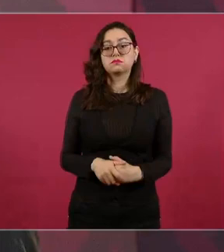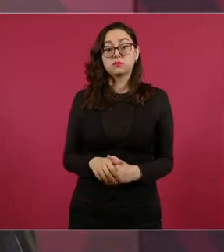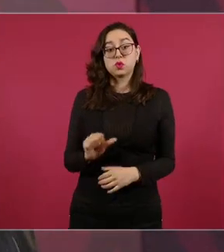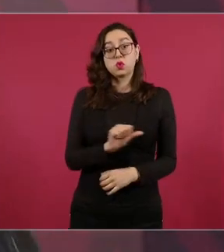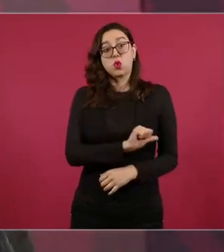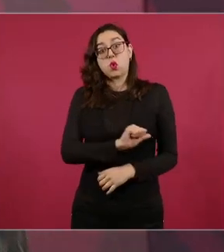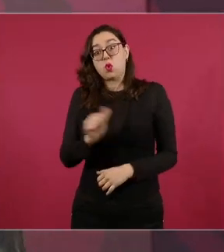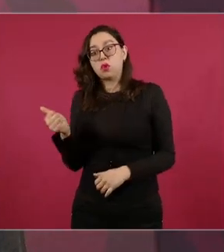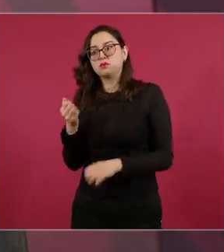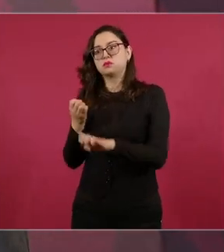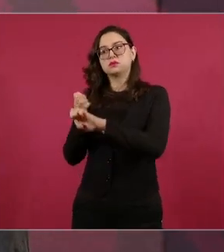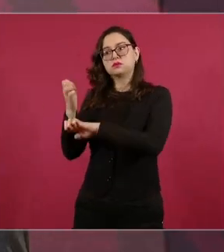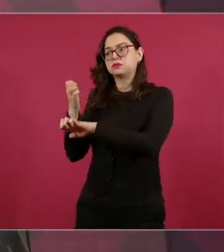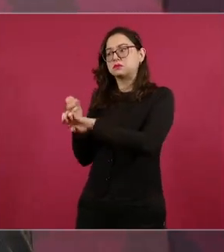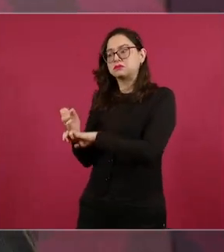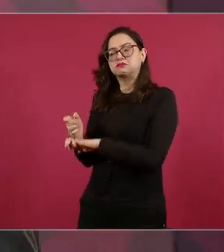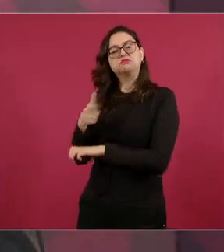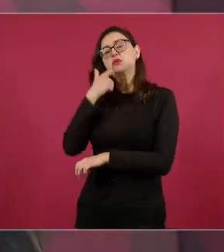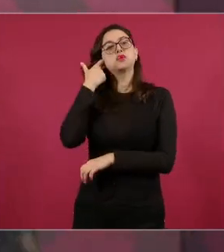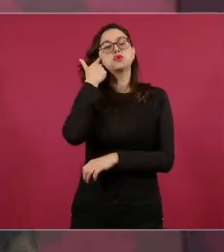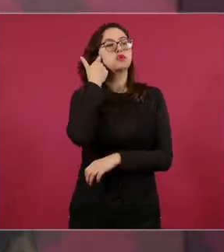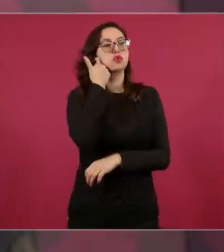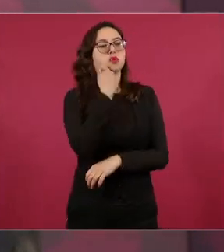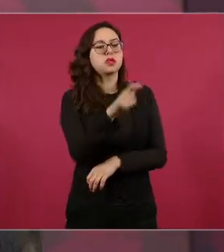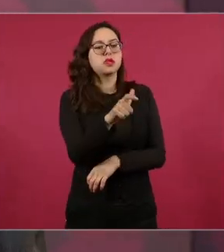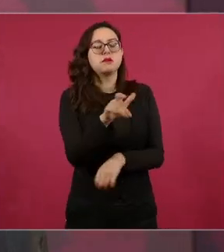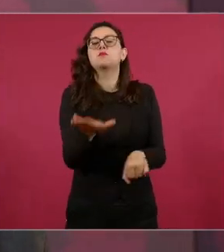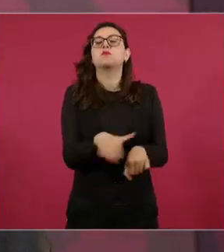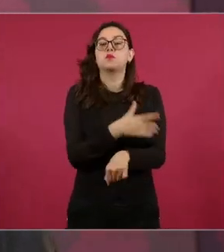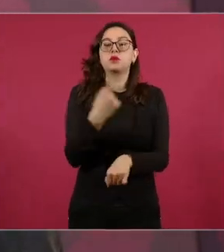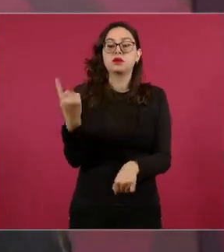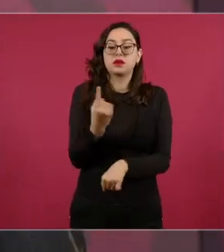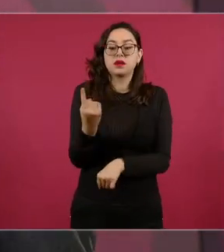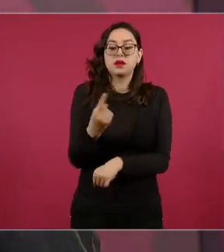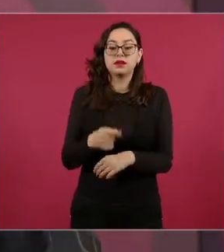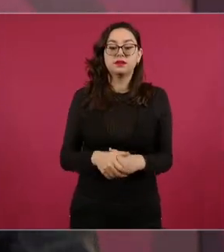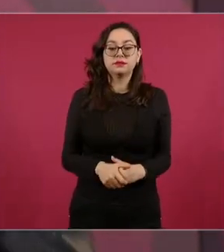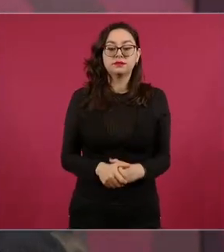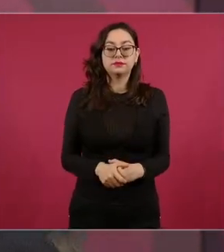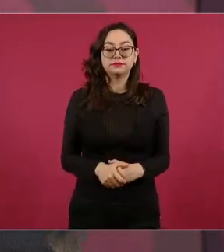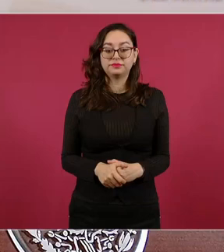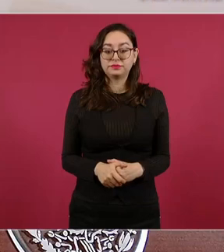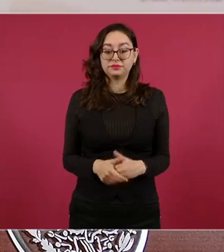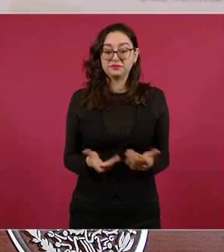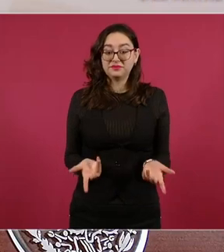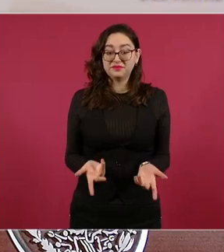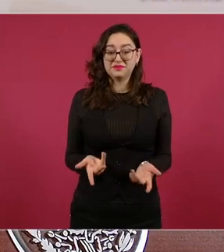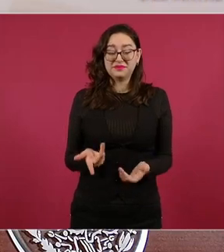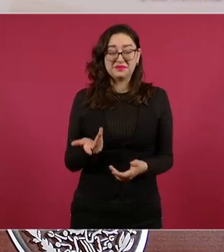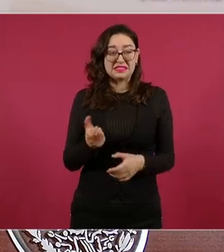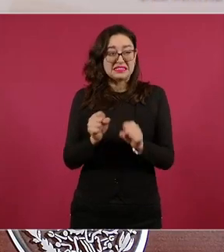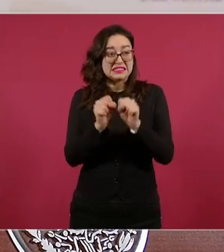increíble, no les gusta la gratuidad,